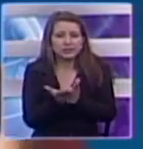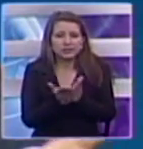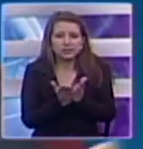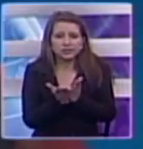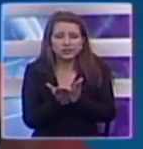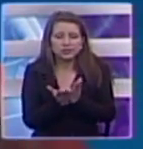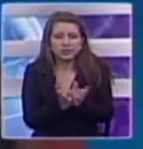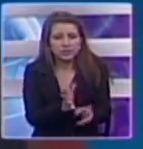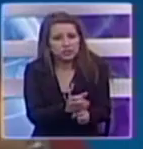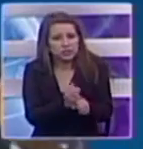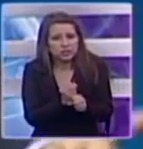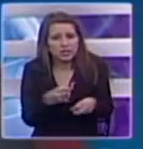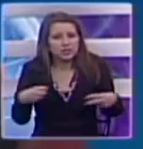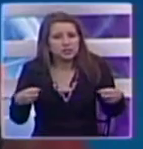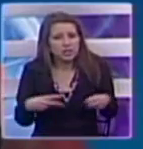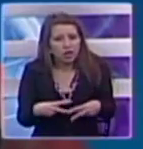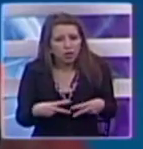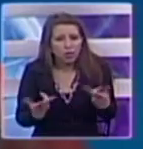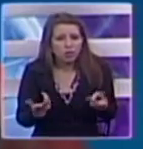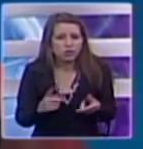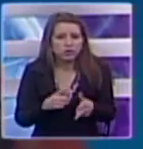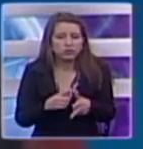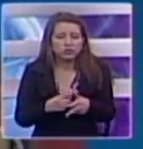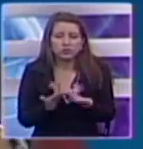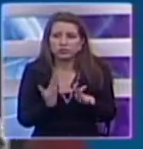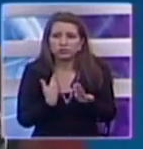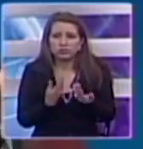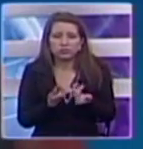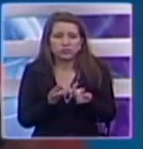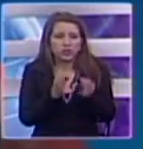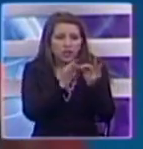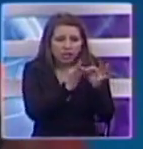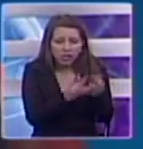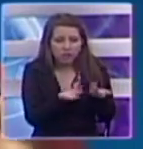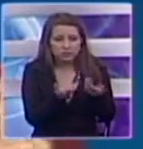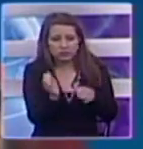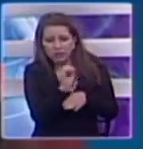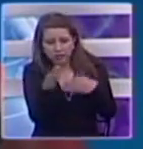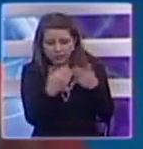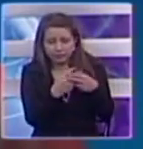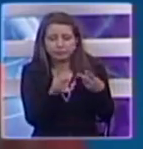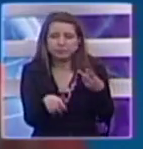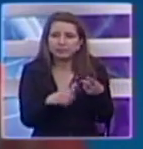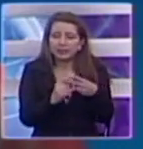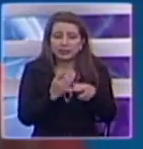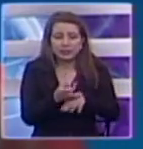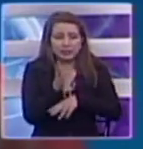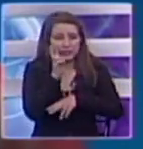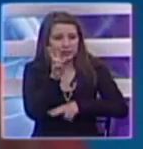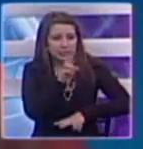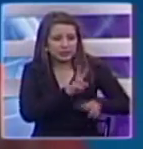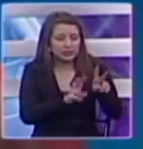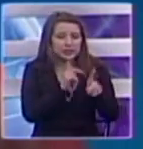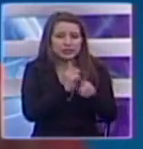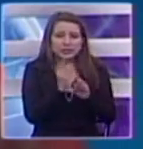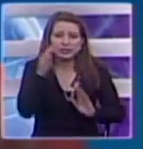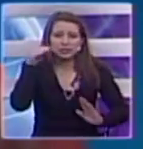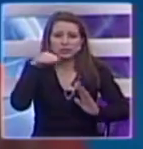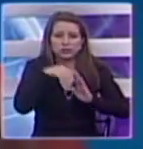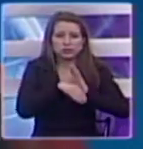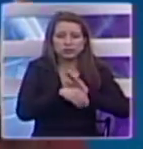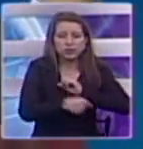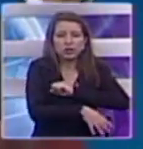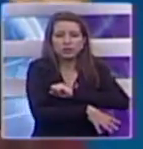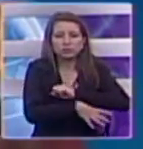de seguros, de mantenimientos, lubricantes, etc. Y luego ya se veía la caída del precio del